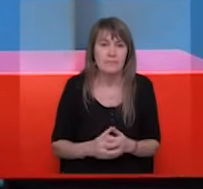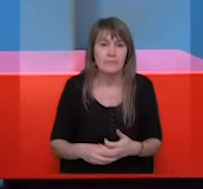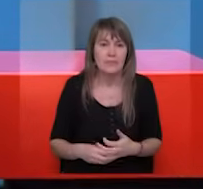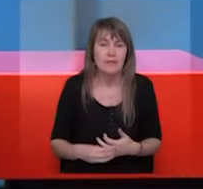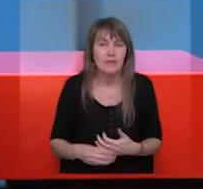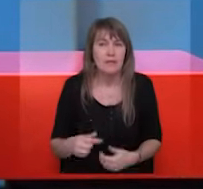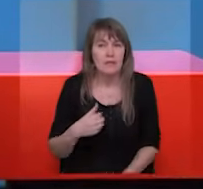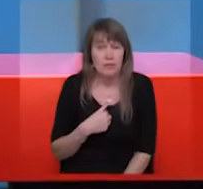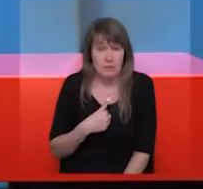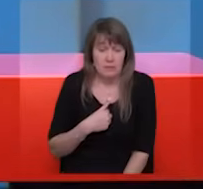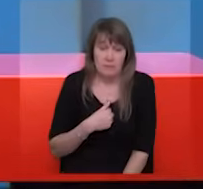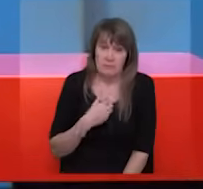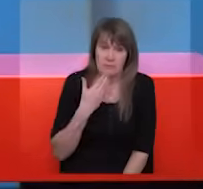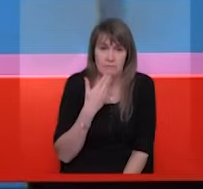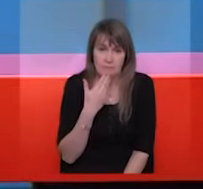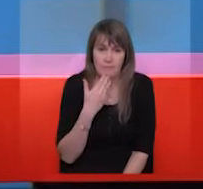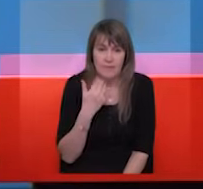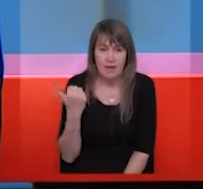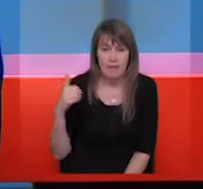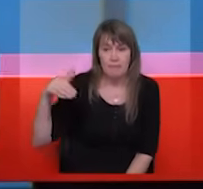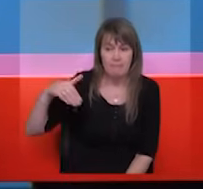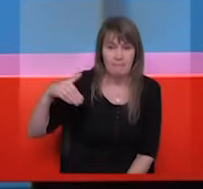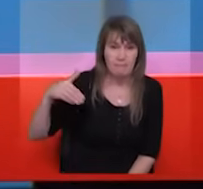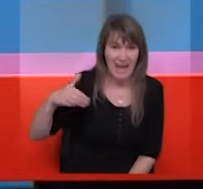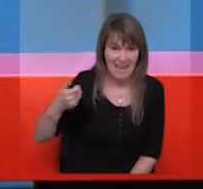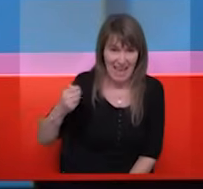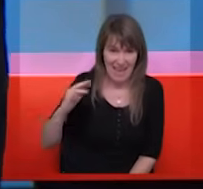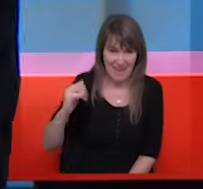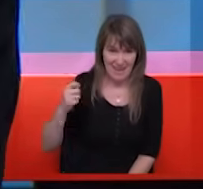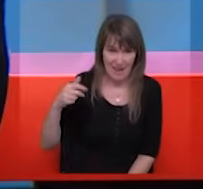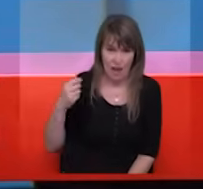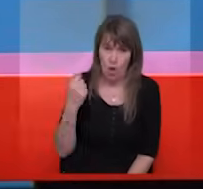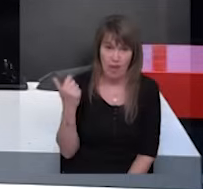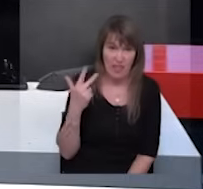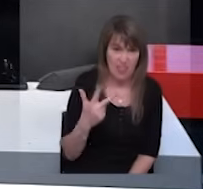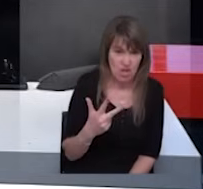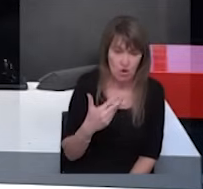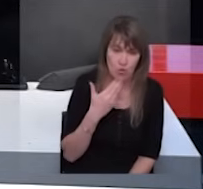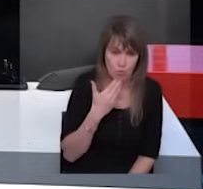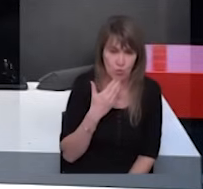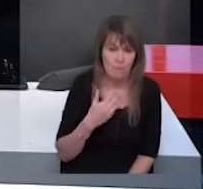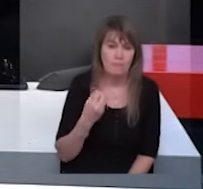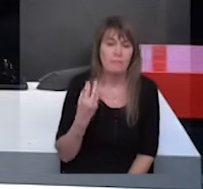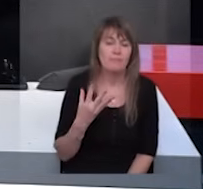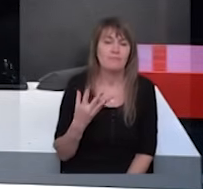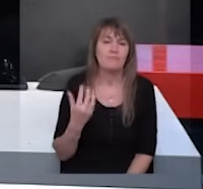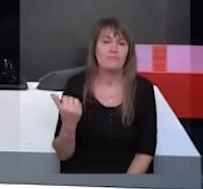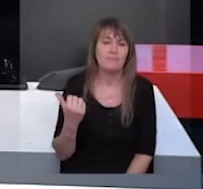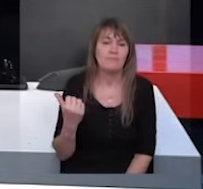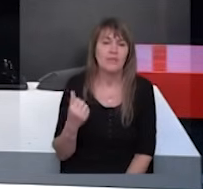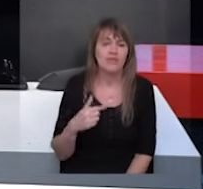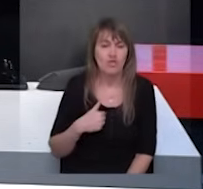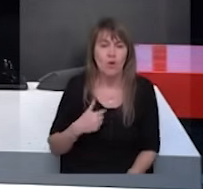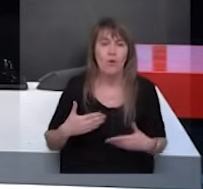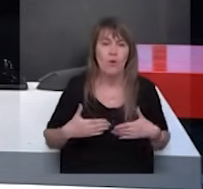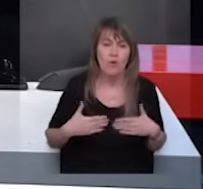que dudo que lo que acaba de decir Mariana sea así porque vos dijiste eh Me me puse